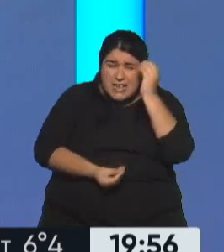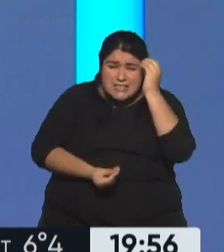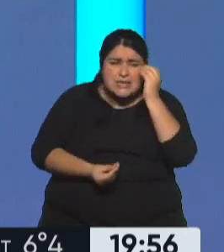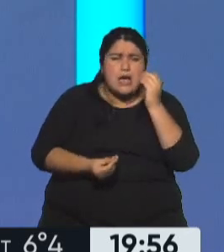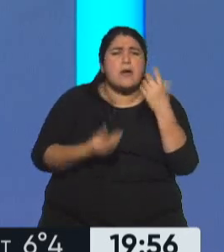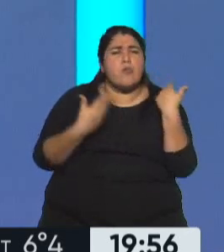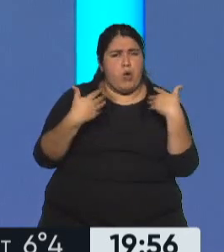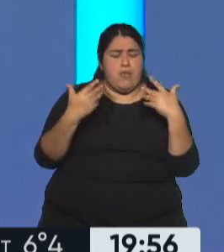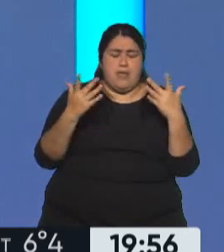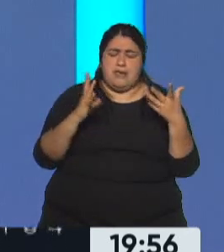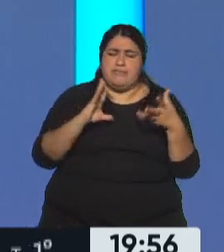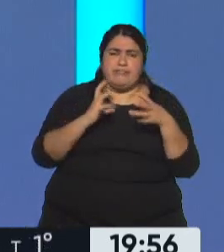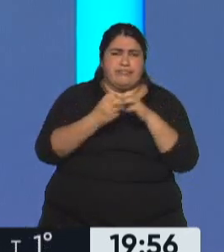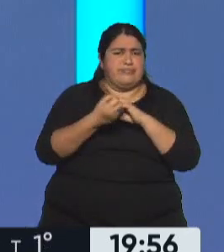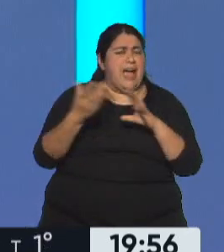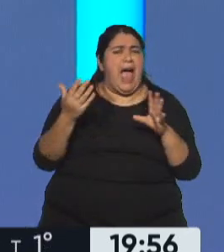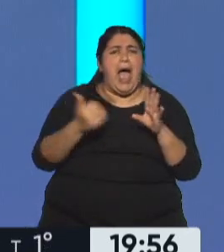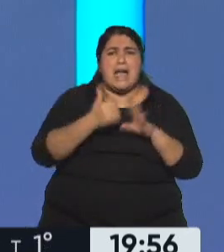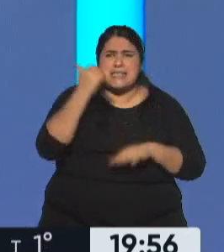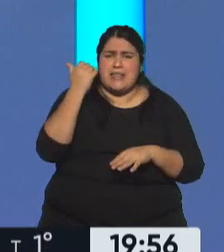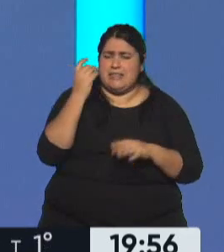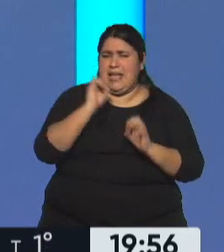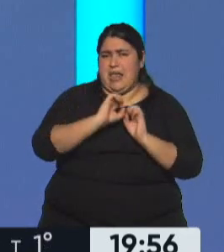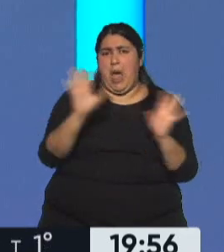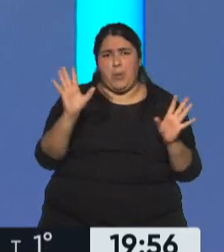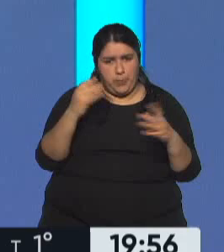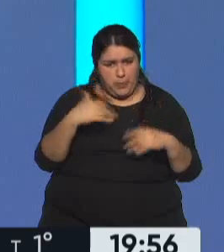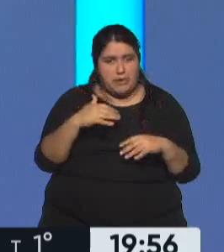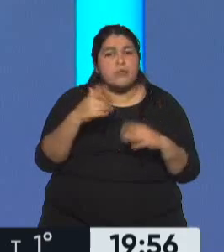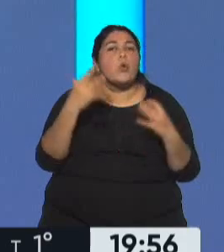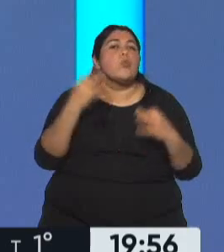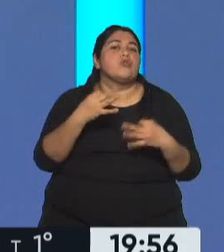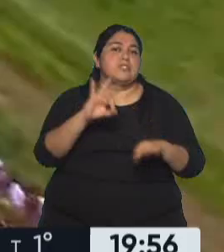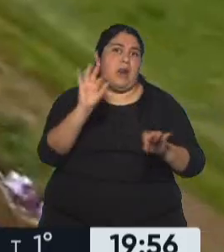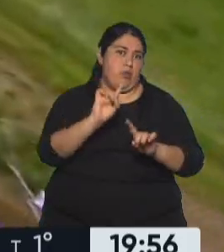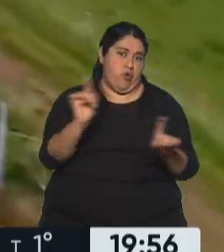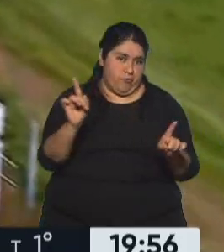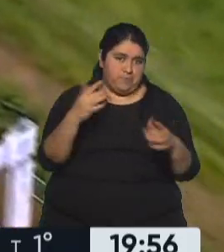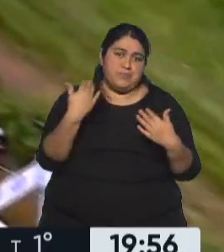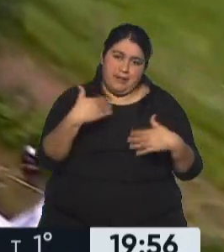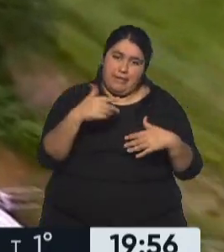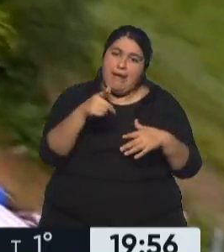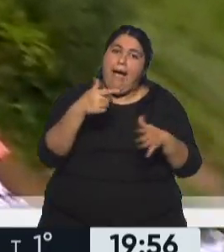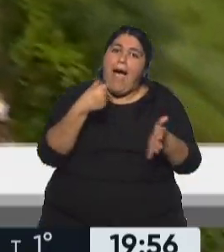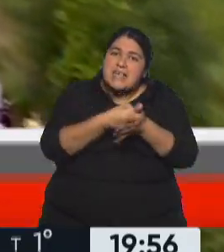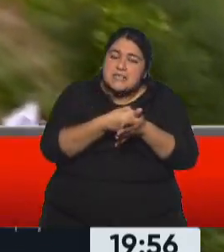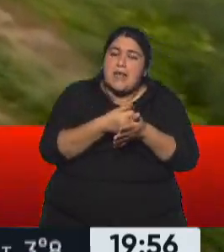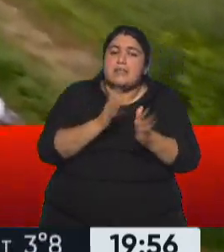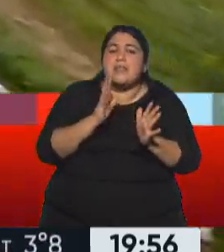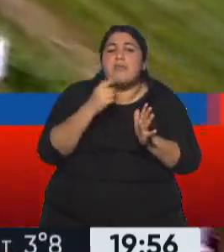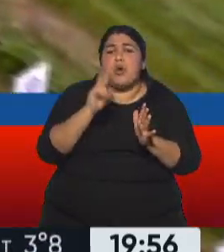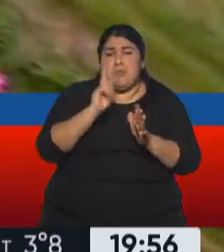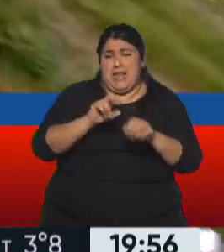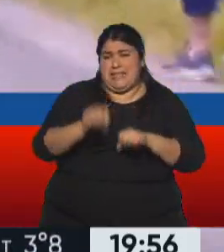puede dificultar, hasta claro, con accidentes graves y severos. No fue la ocasión porque hubo accidentados, pero mirá lo que sucedió en el Tour de